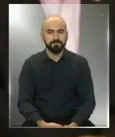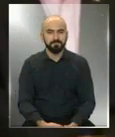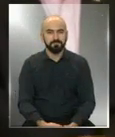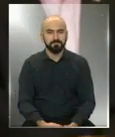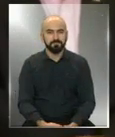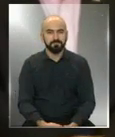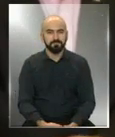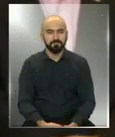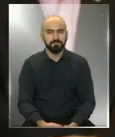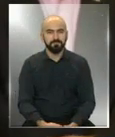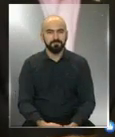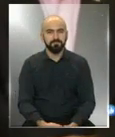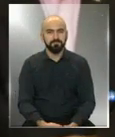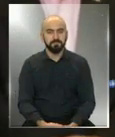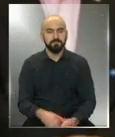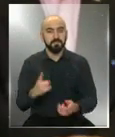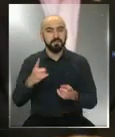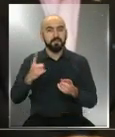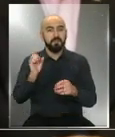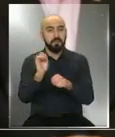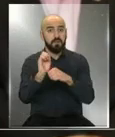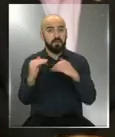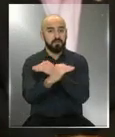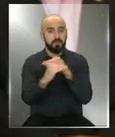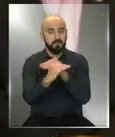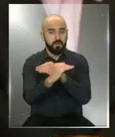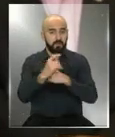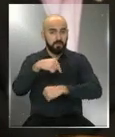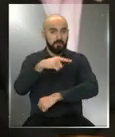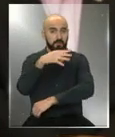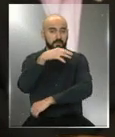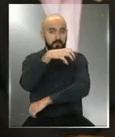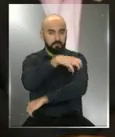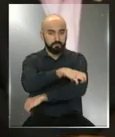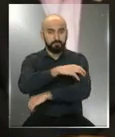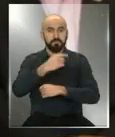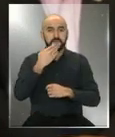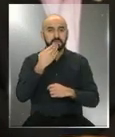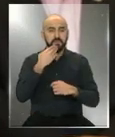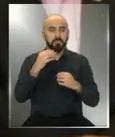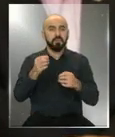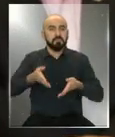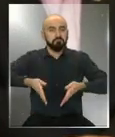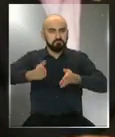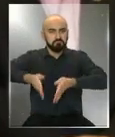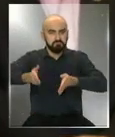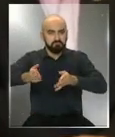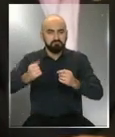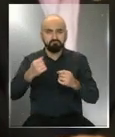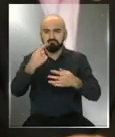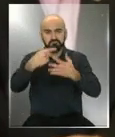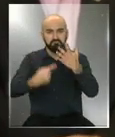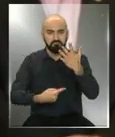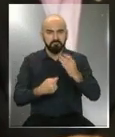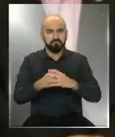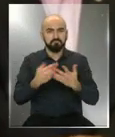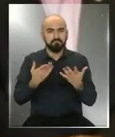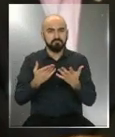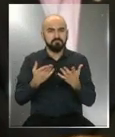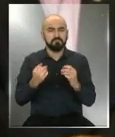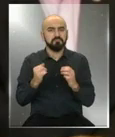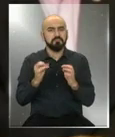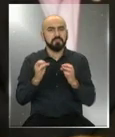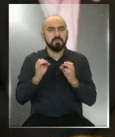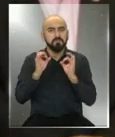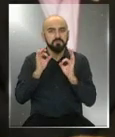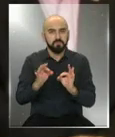De la región, en las carreteras interurbanas y en los distintos caminos regionales para asegurar que se